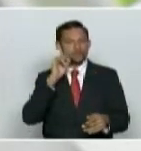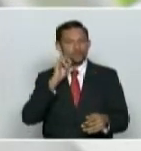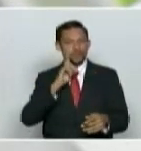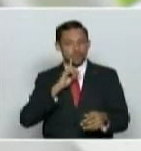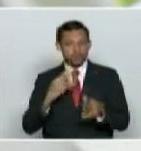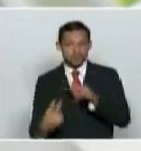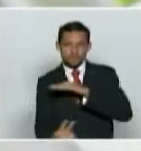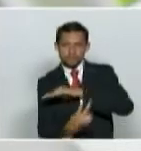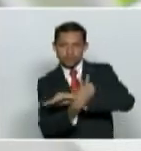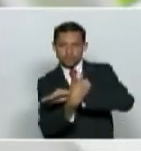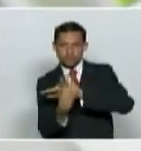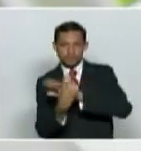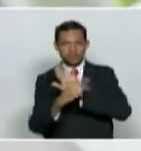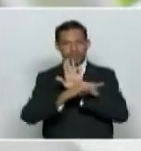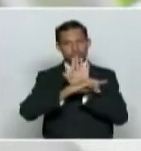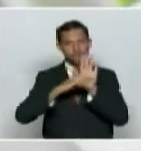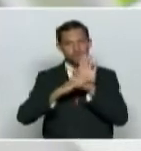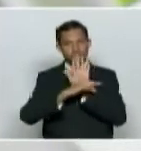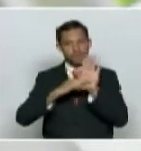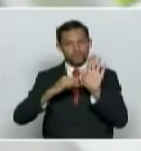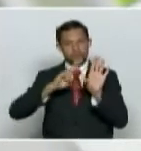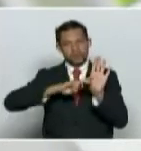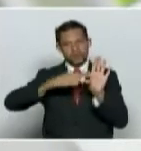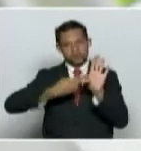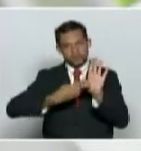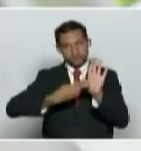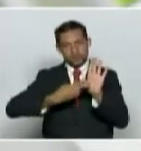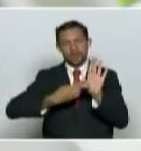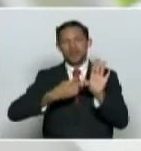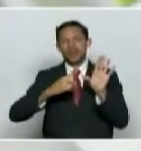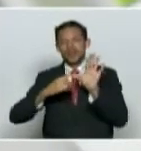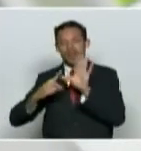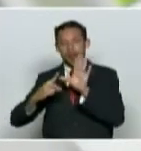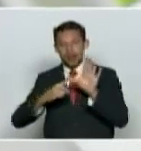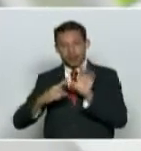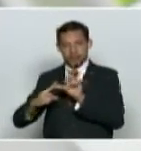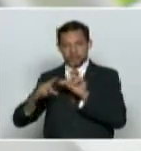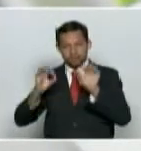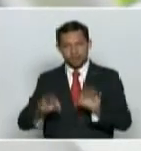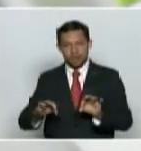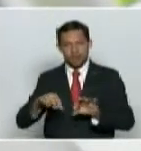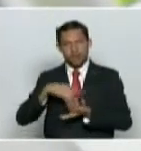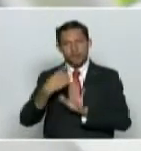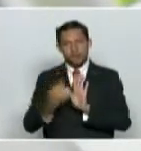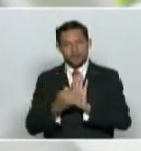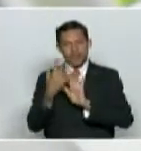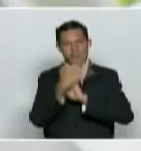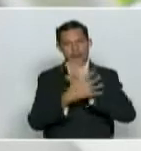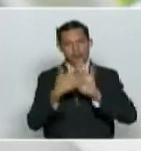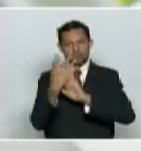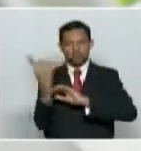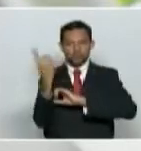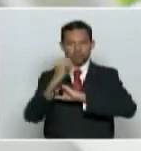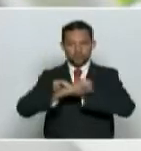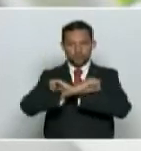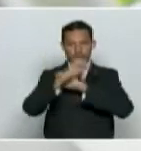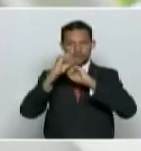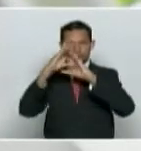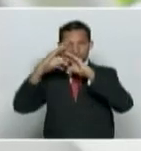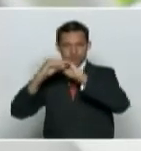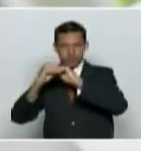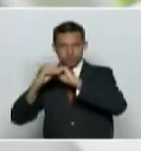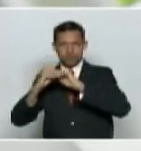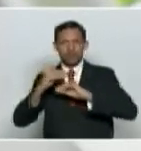auditiva, como closed caption, lengua de señas y subtitulación, abarcando todos los géneros y franjas de la programación, como